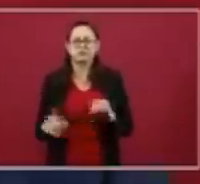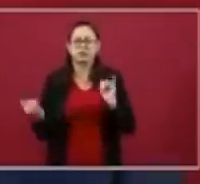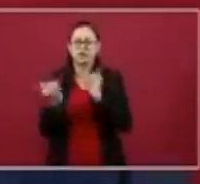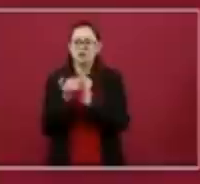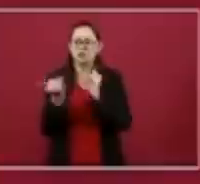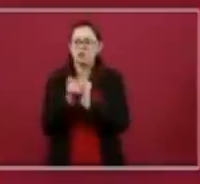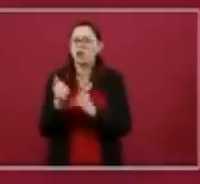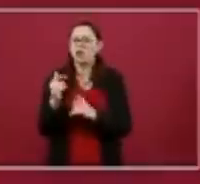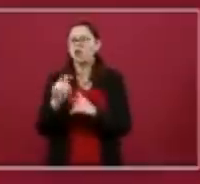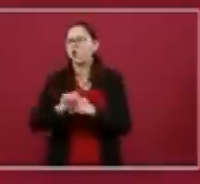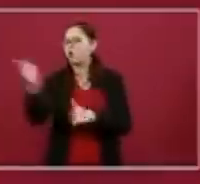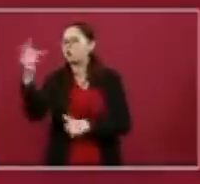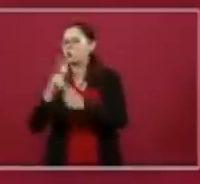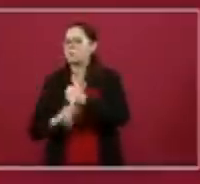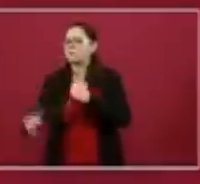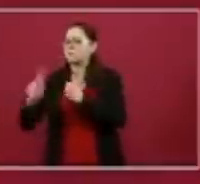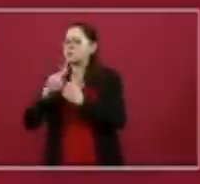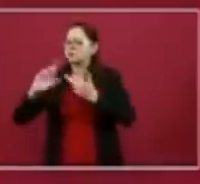exterior